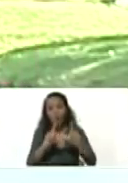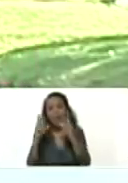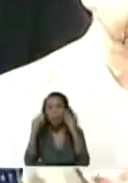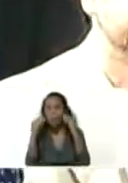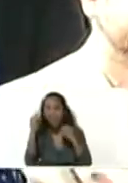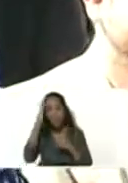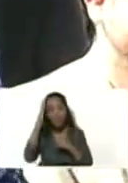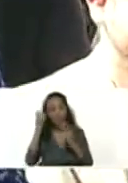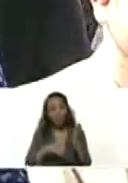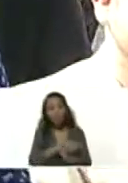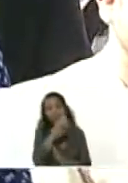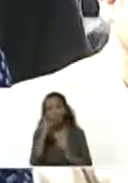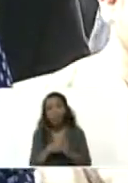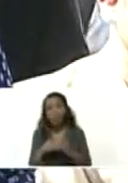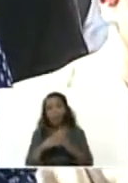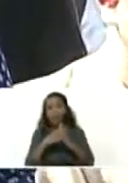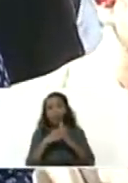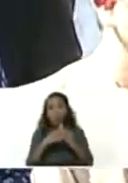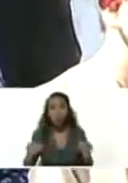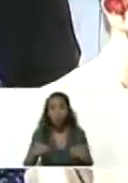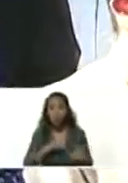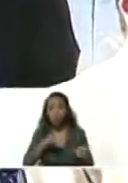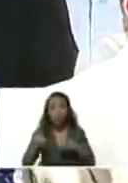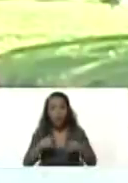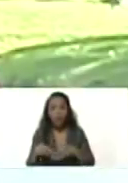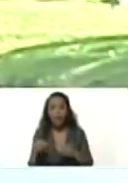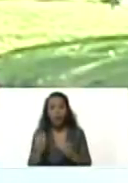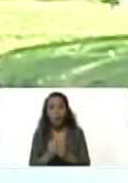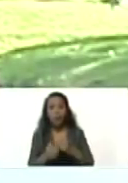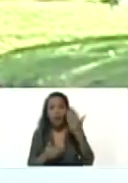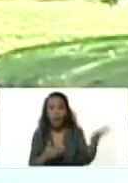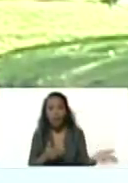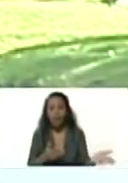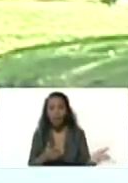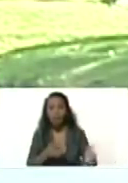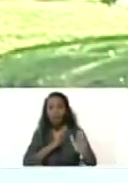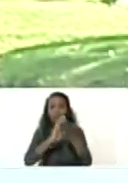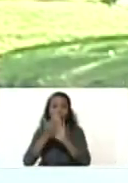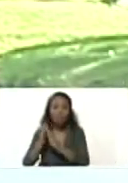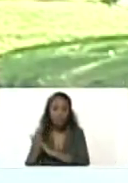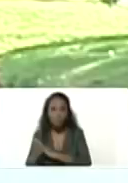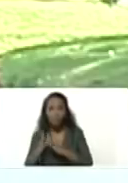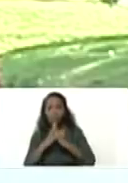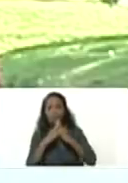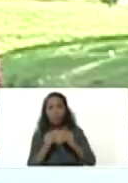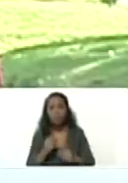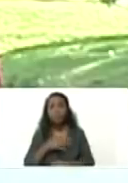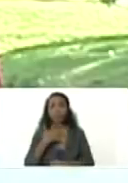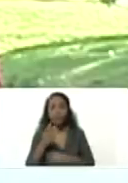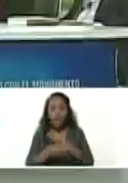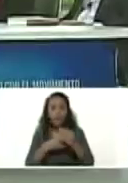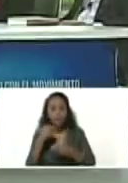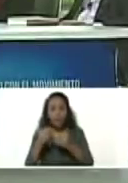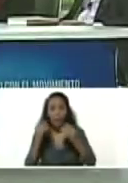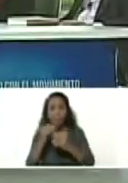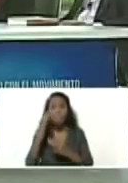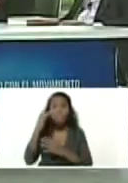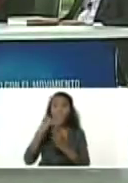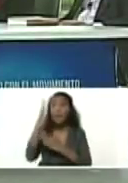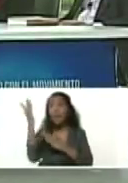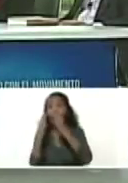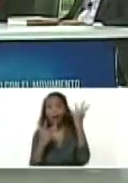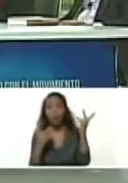Toda la parte de apoyo, logística, coordinen con ella. En las comunidades, en las comunas, se puede hacer milagros. Así en es. Las